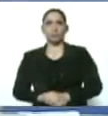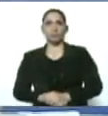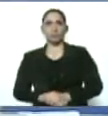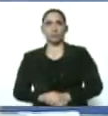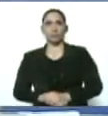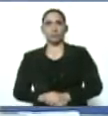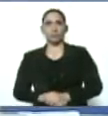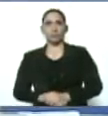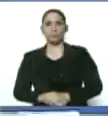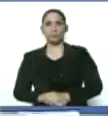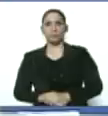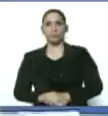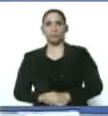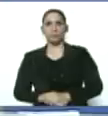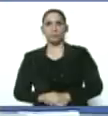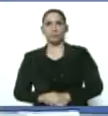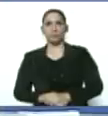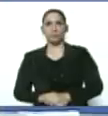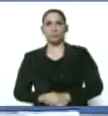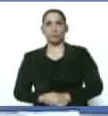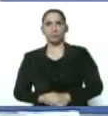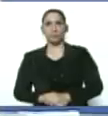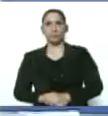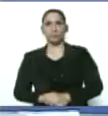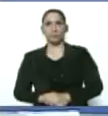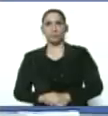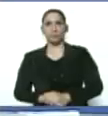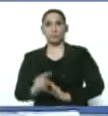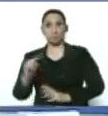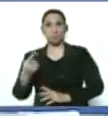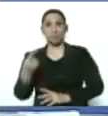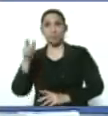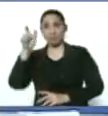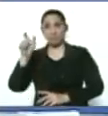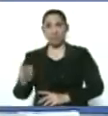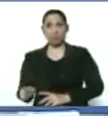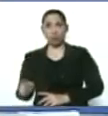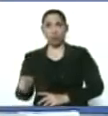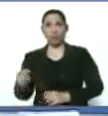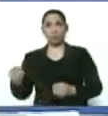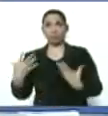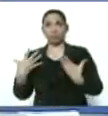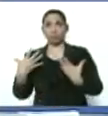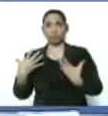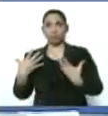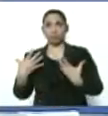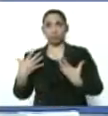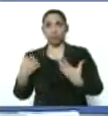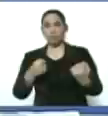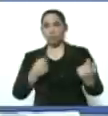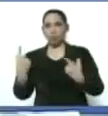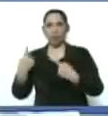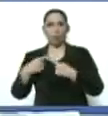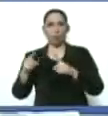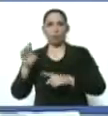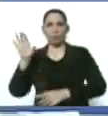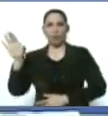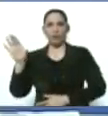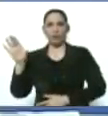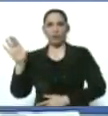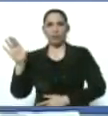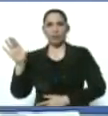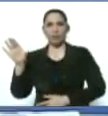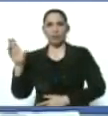Lacava en Carabobo, porque le llegó el primer caso a Lacava, caso importado. Murciélago